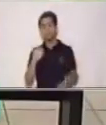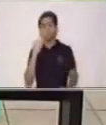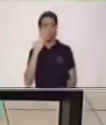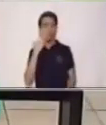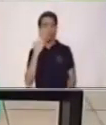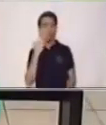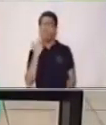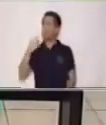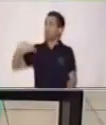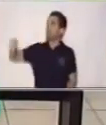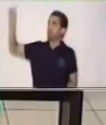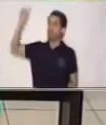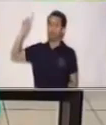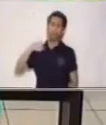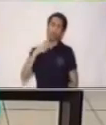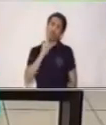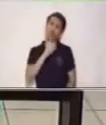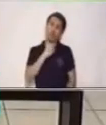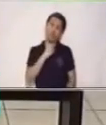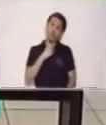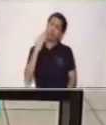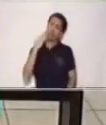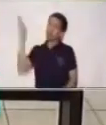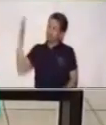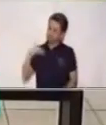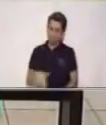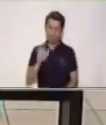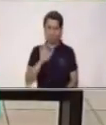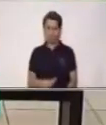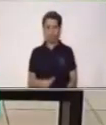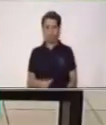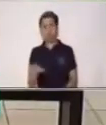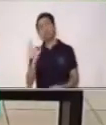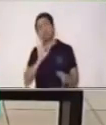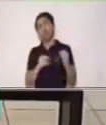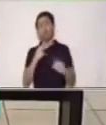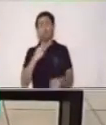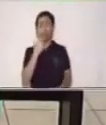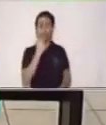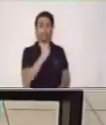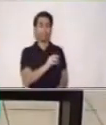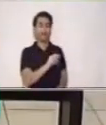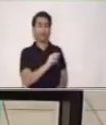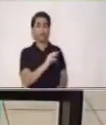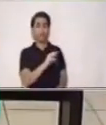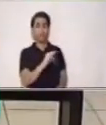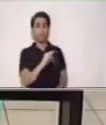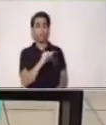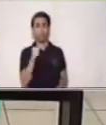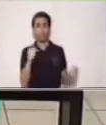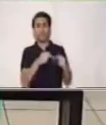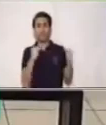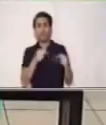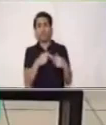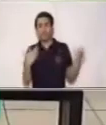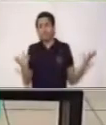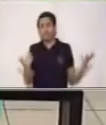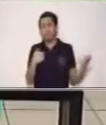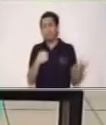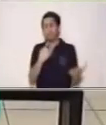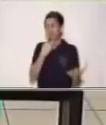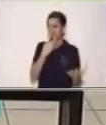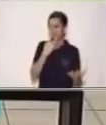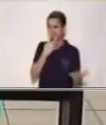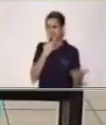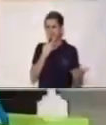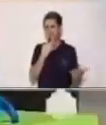y no queríamos que saliera, o tú puedes tener alguna diferencia con un hermano y por eso me siento enojado, ¿verdad?